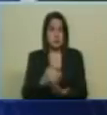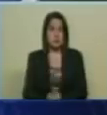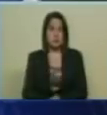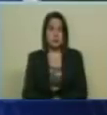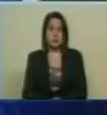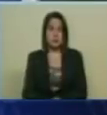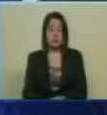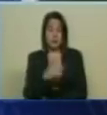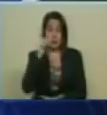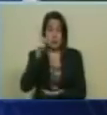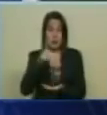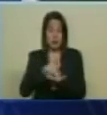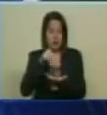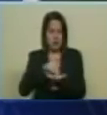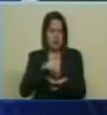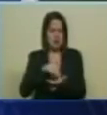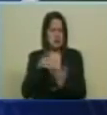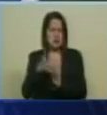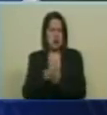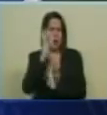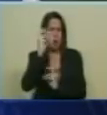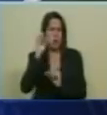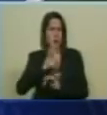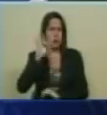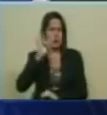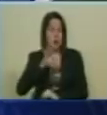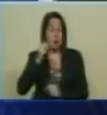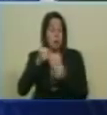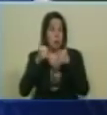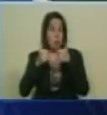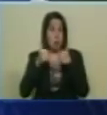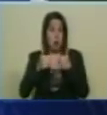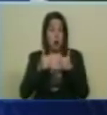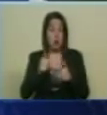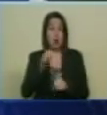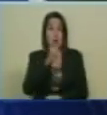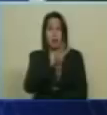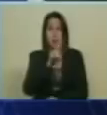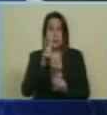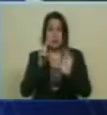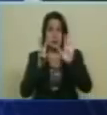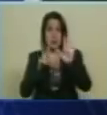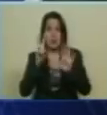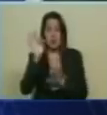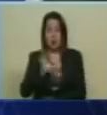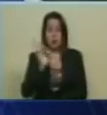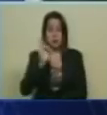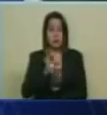votantes, para una participación muy buena de